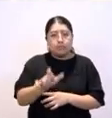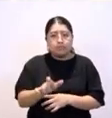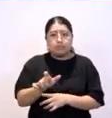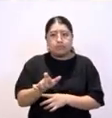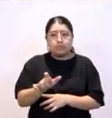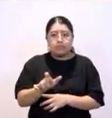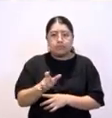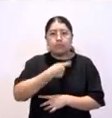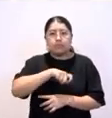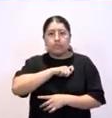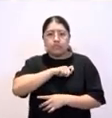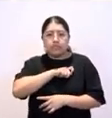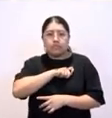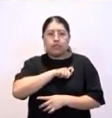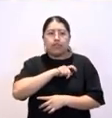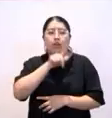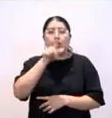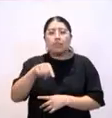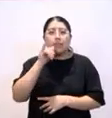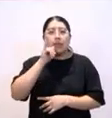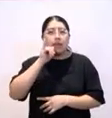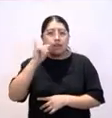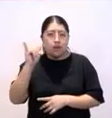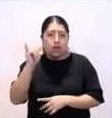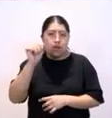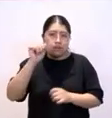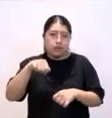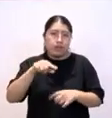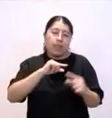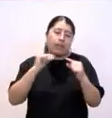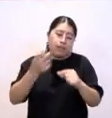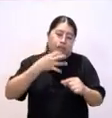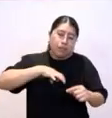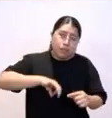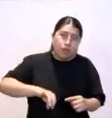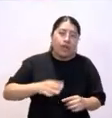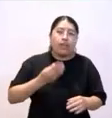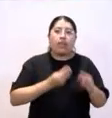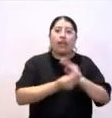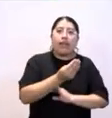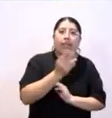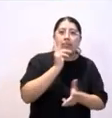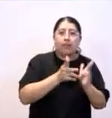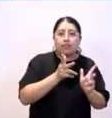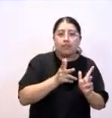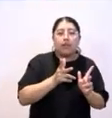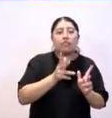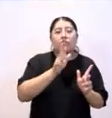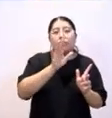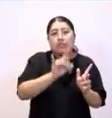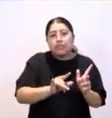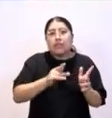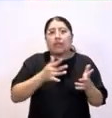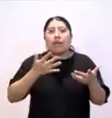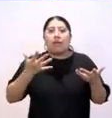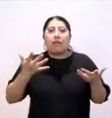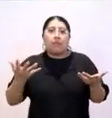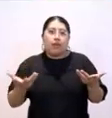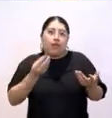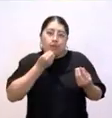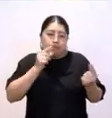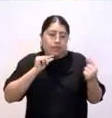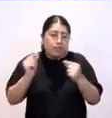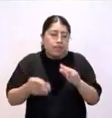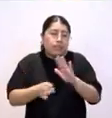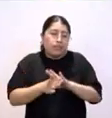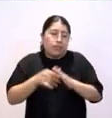Compatriota español y compatriota riojano. Bueno, habrá debates. Hay quien dice que nació en el País Vasco, nació en el País Vasco, pero tenemos el debate de